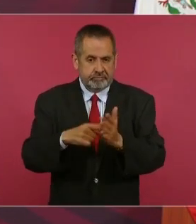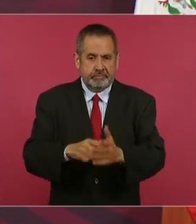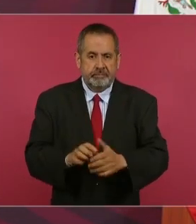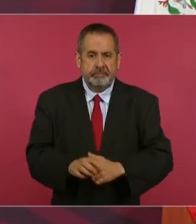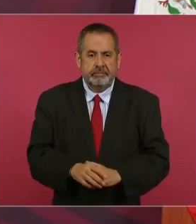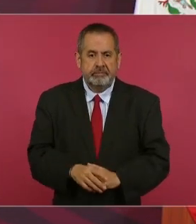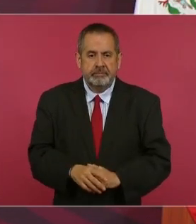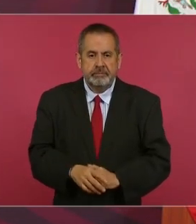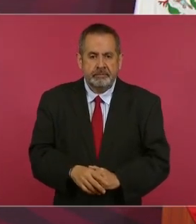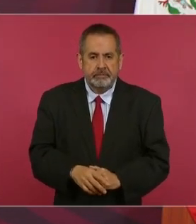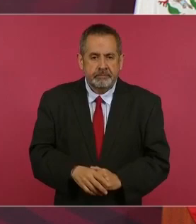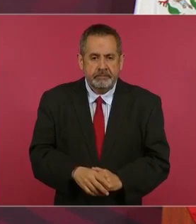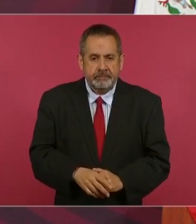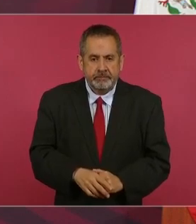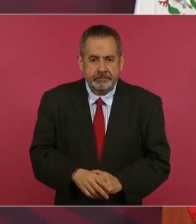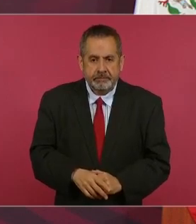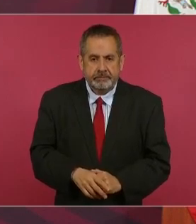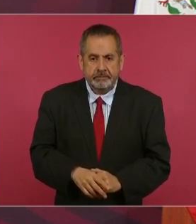porque él